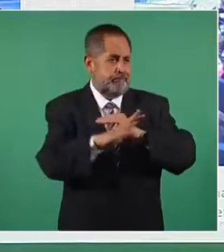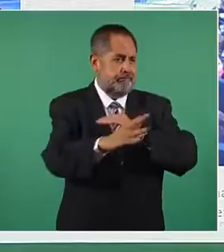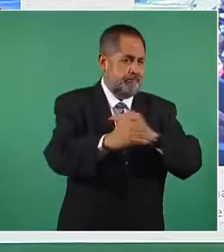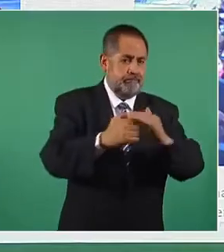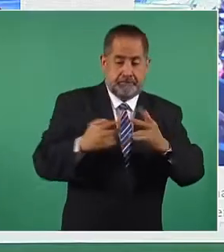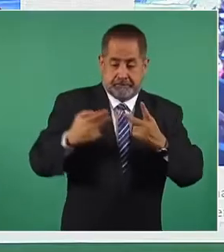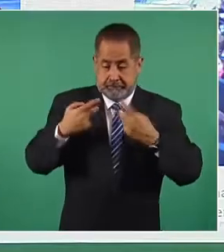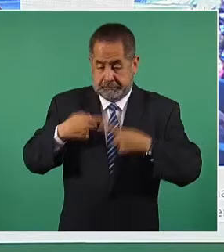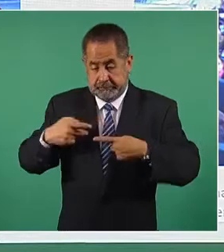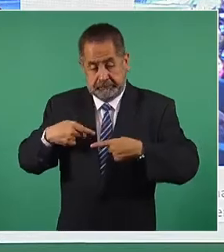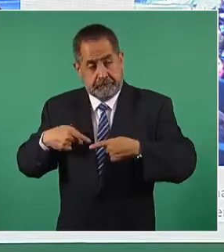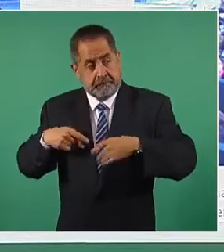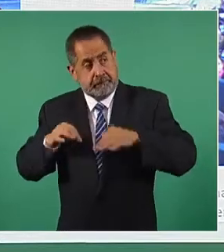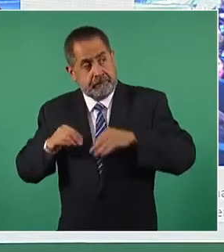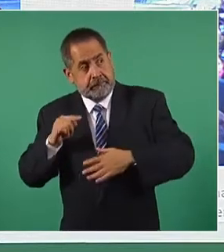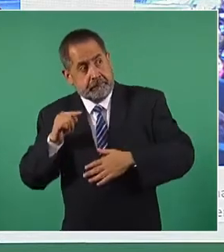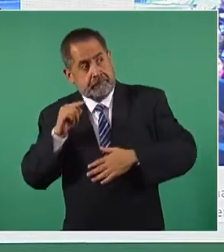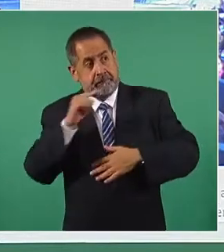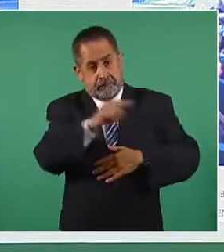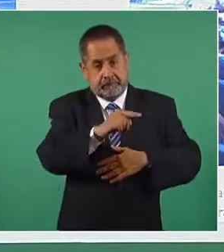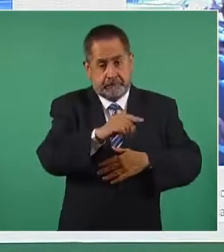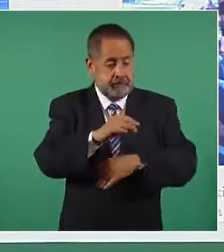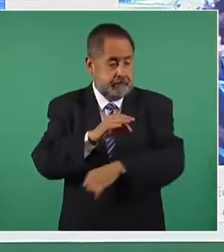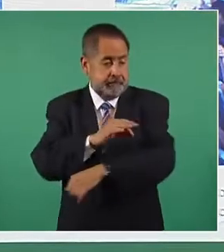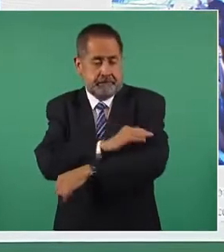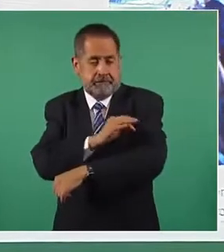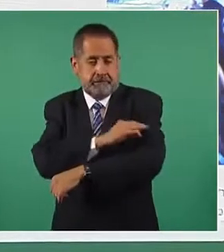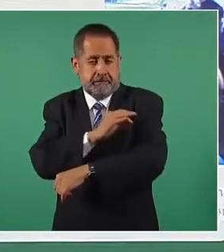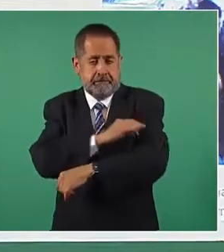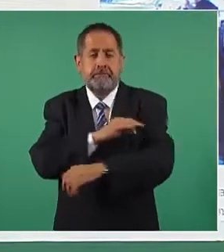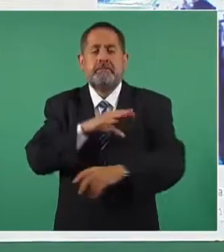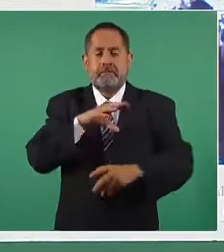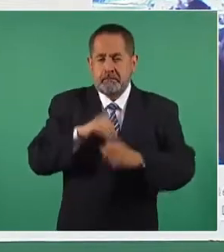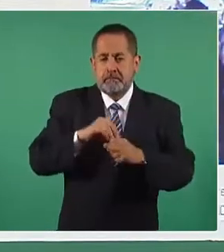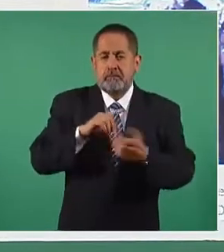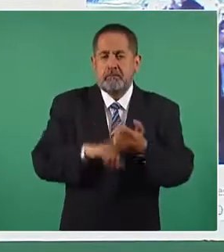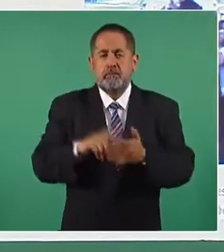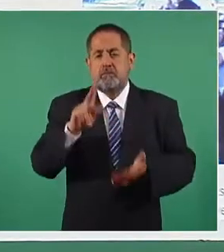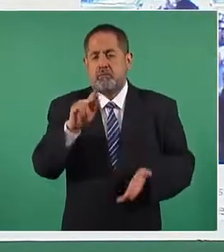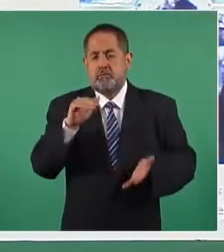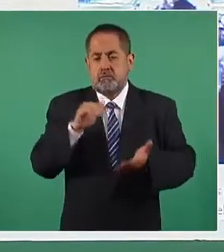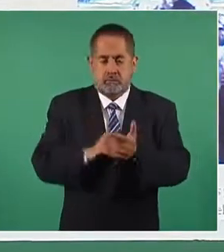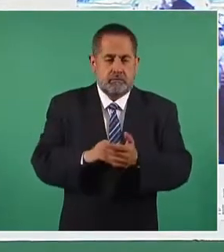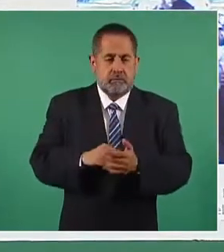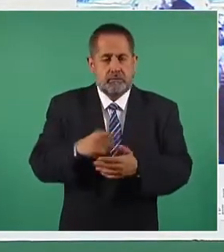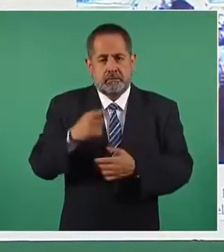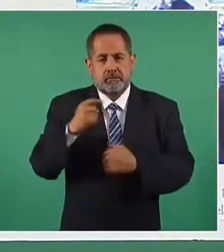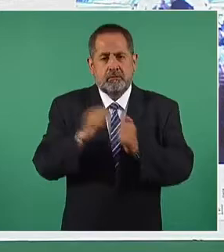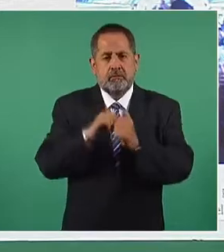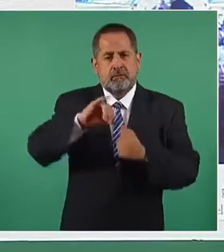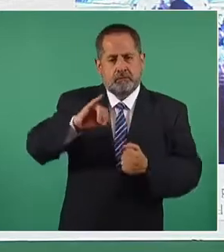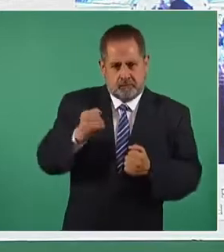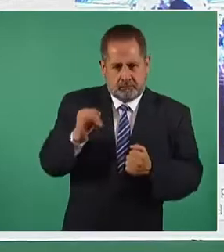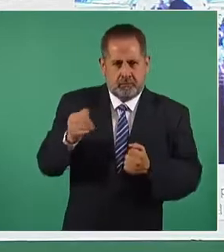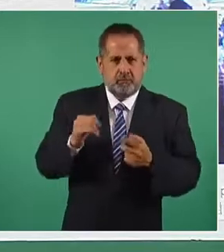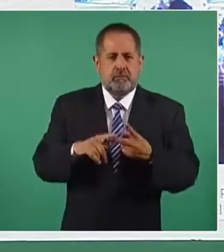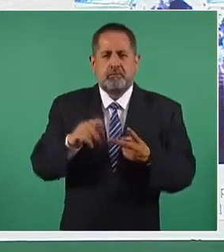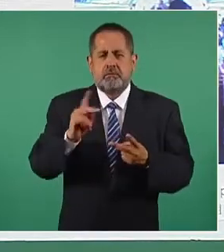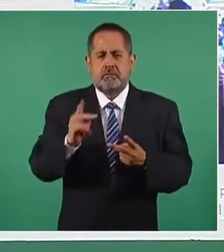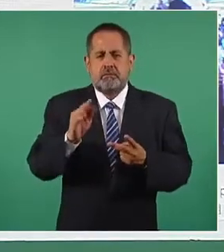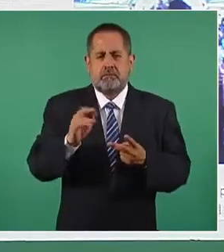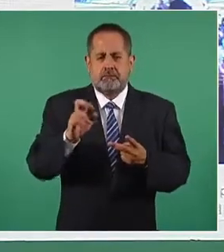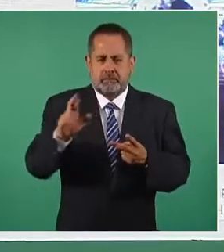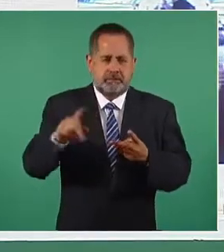Unidos y que todavía no se habían vacunado, se han aplicado casi 80,000 dosis, Johnson & Johnson, Pfizer y Moderna,